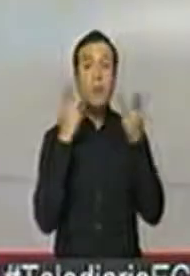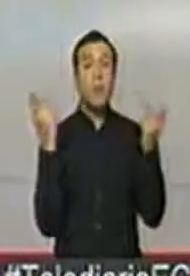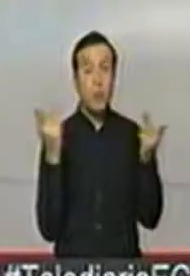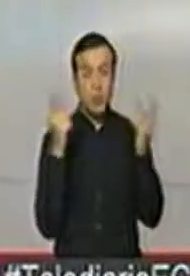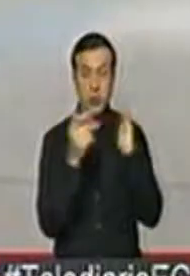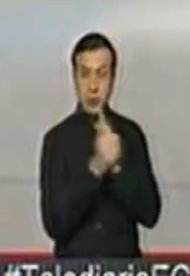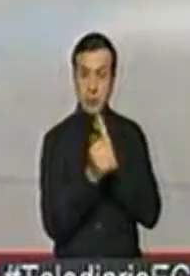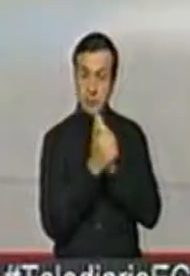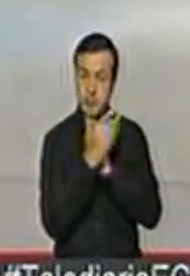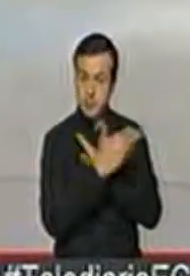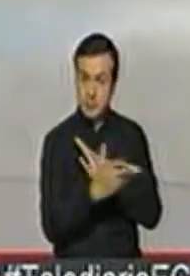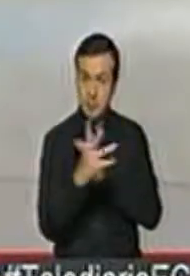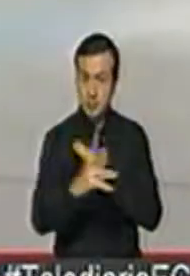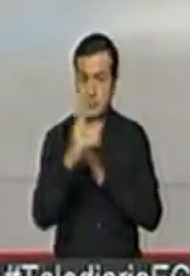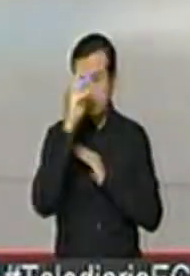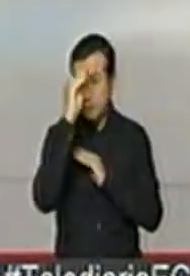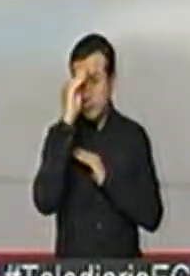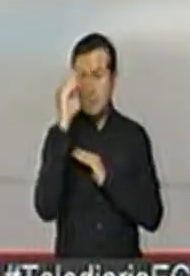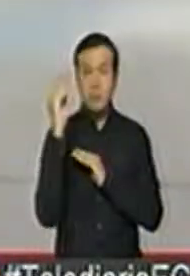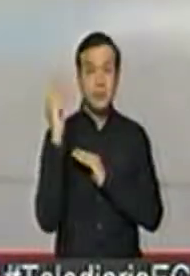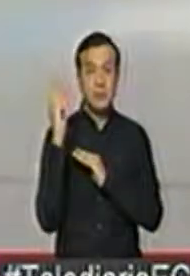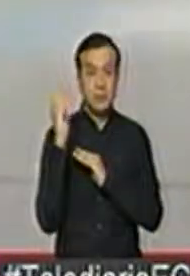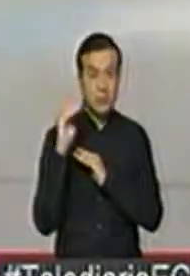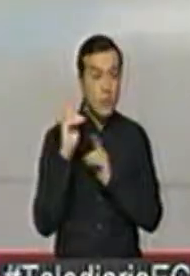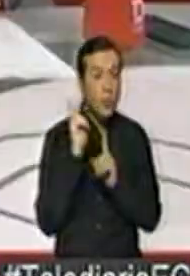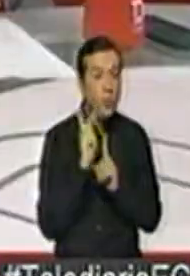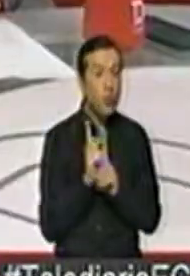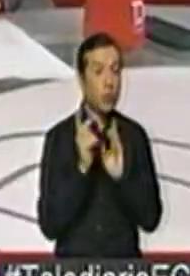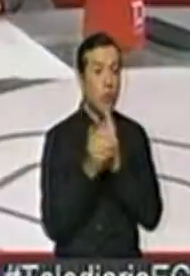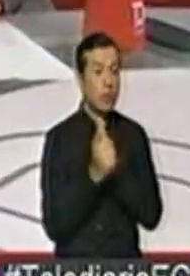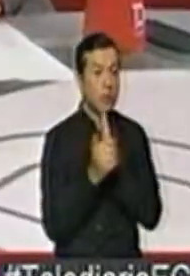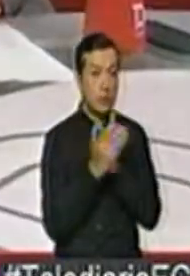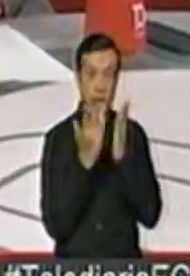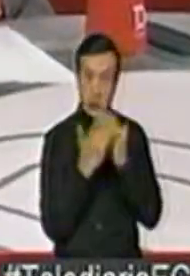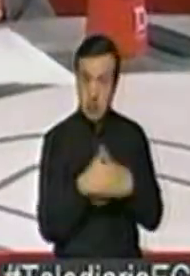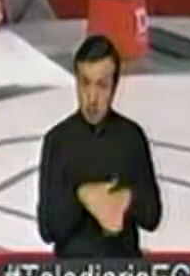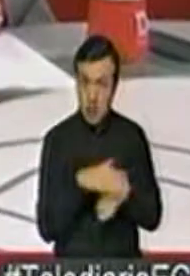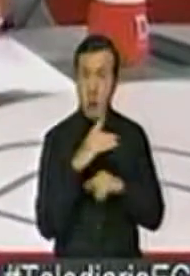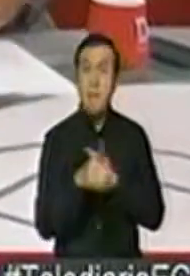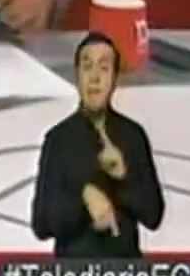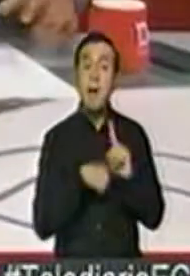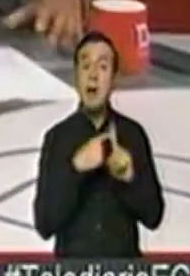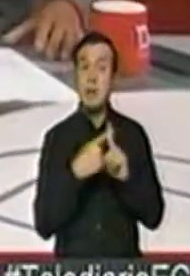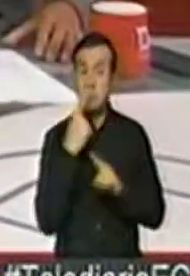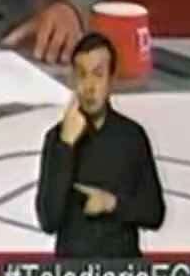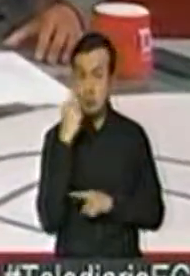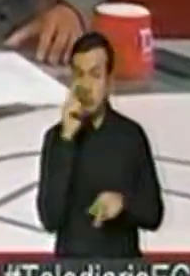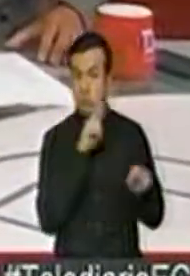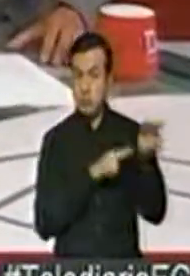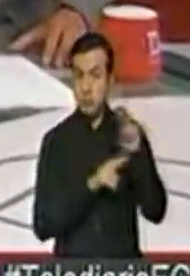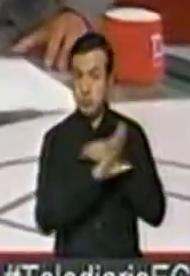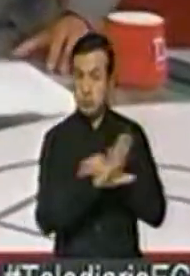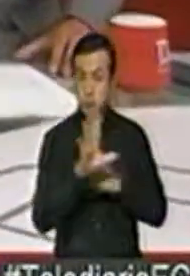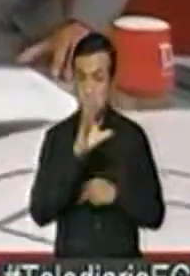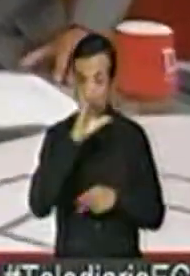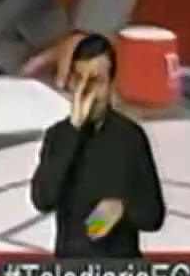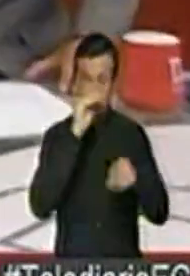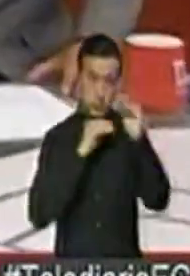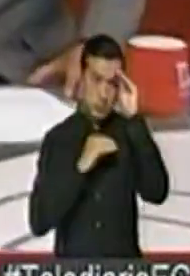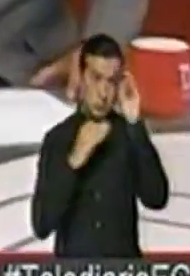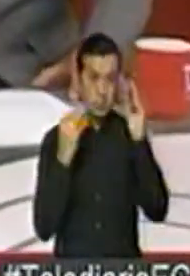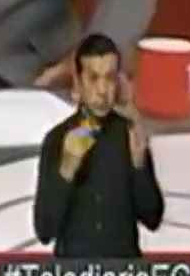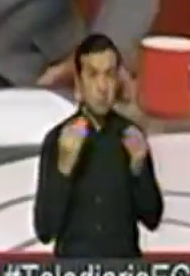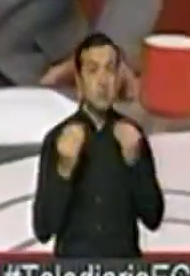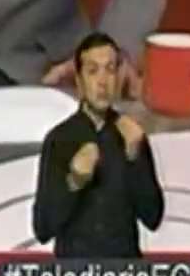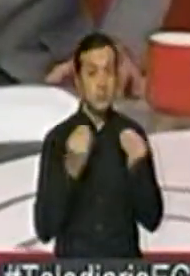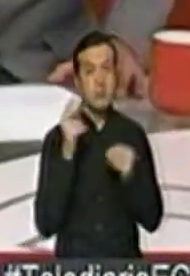las capacitaciones. Como no nos basta llegar solo hasta las capacitaciones, sino evaluar realmente los conocimientos, pues vamos a optar